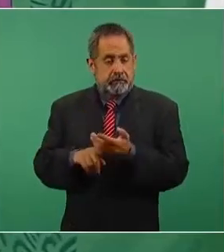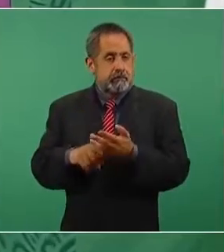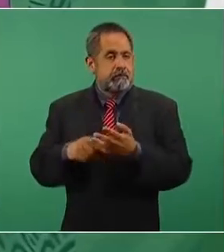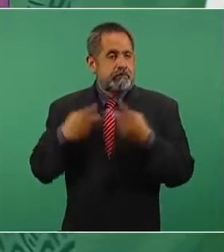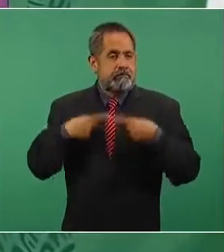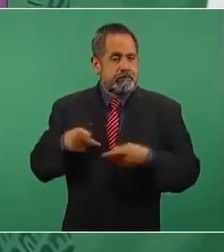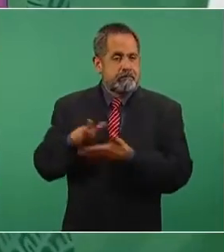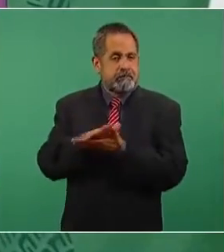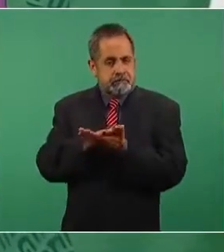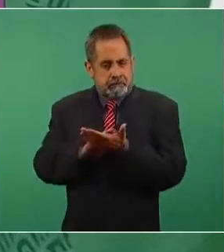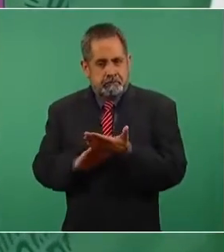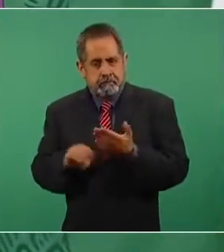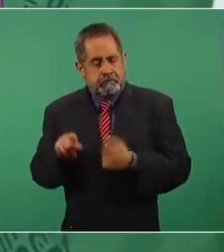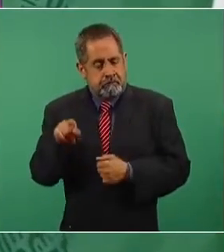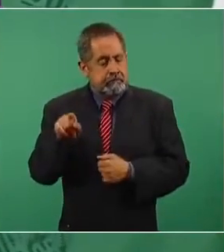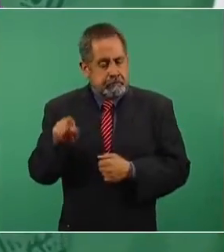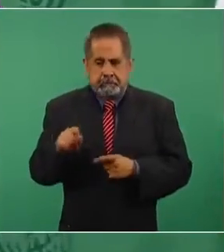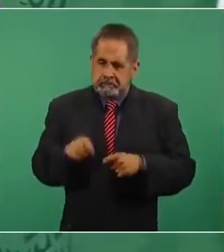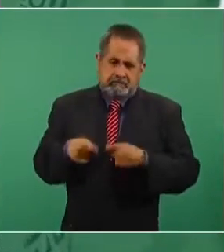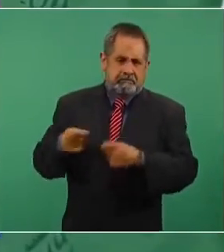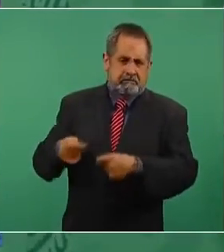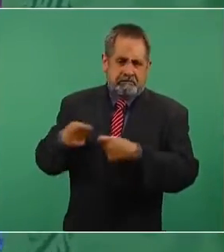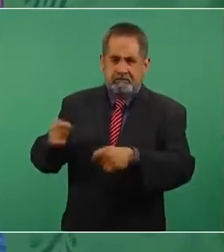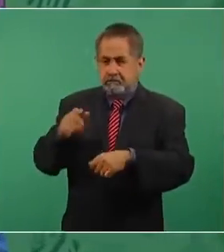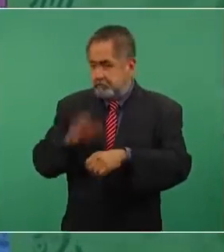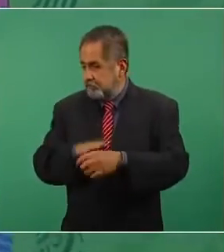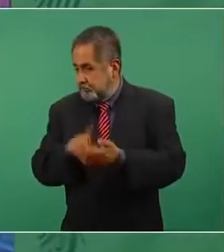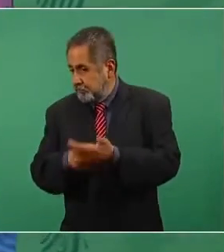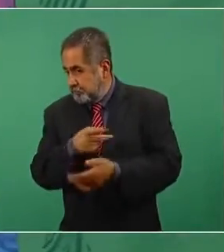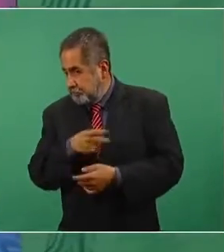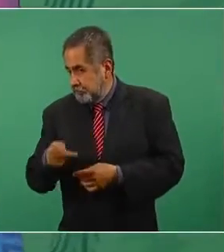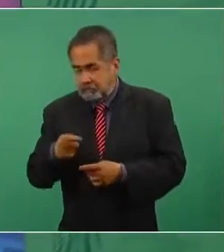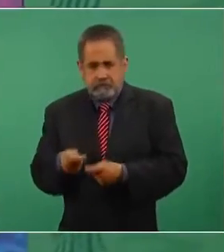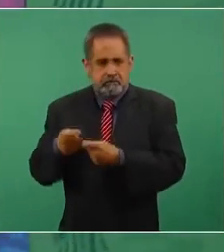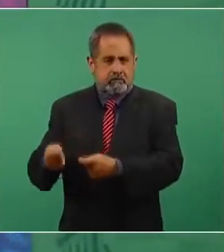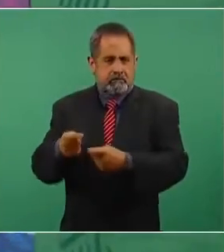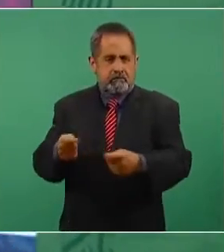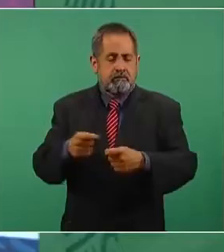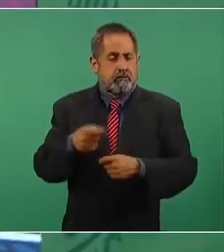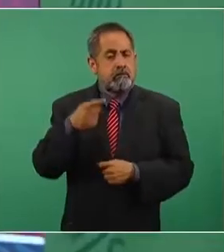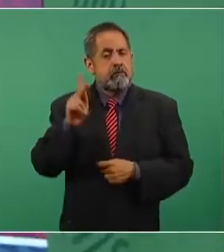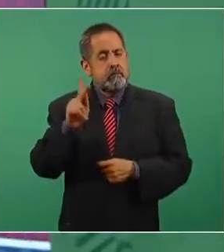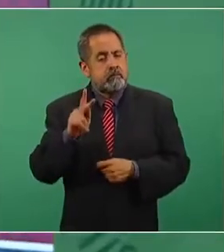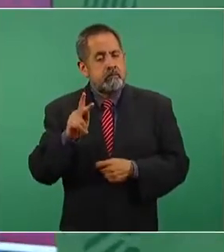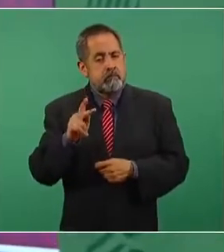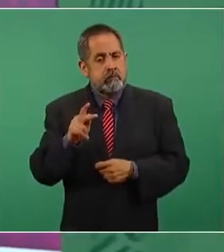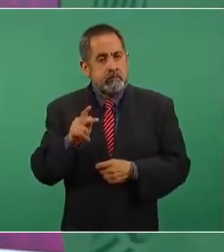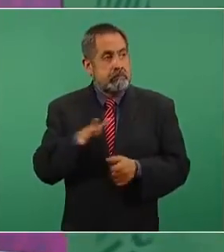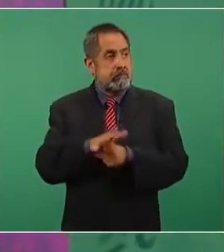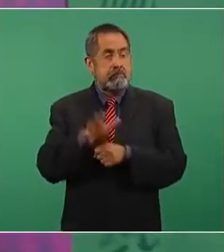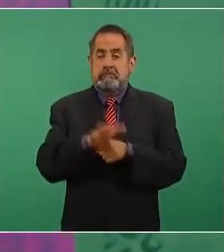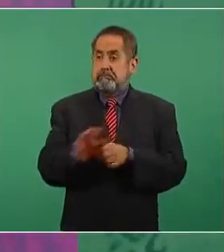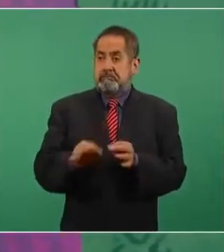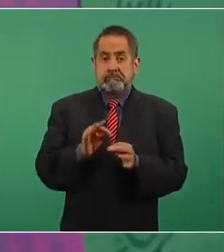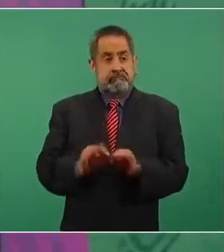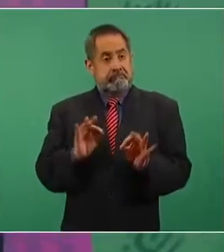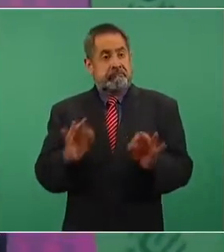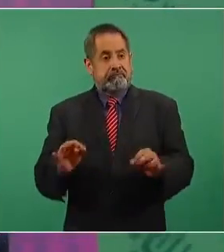marginada, con población pobre, pero no es todavía suficiente.